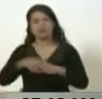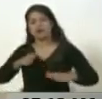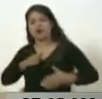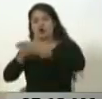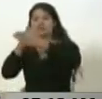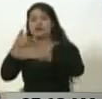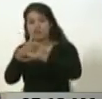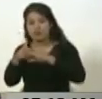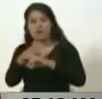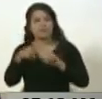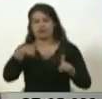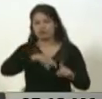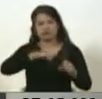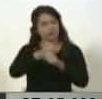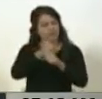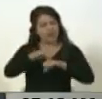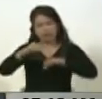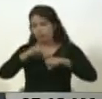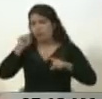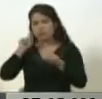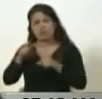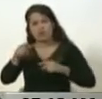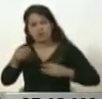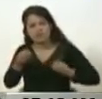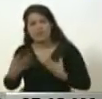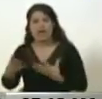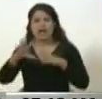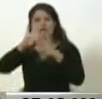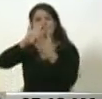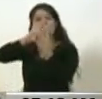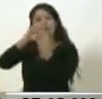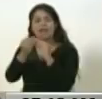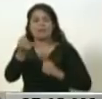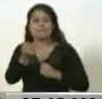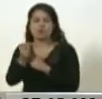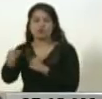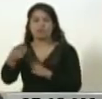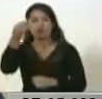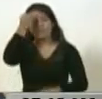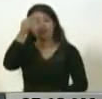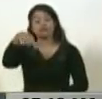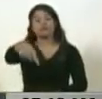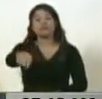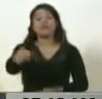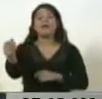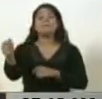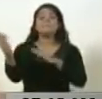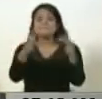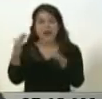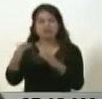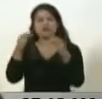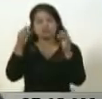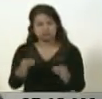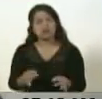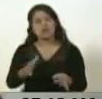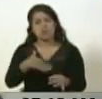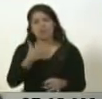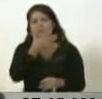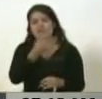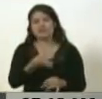a los CLAC, porque tenemos que destacarlo, aspiramos en el mes de marzo estar llegando a la atención de 6 millones